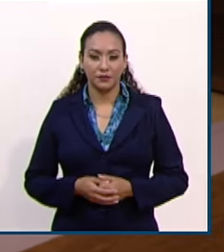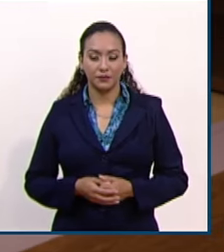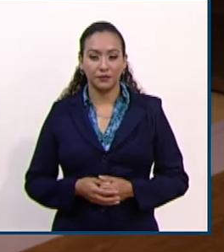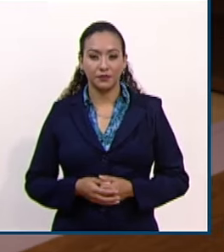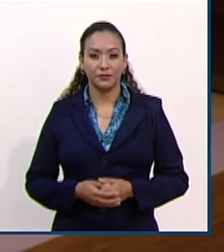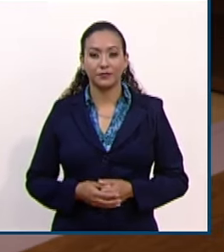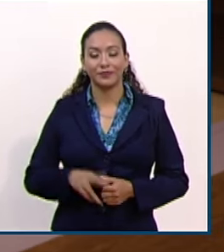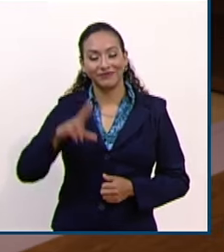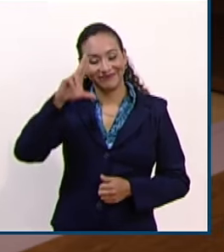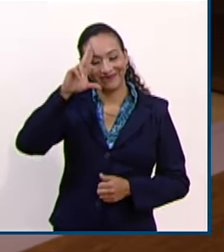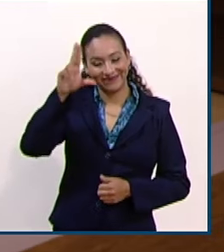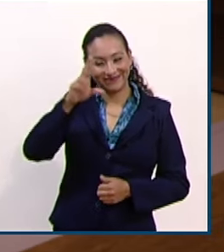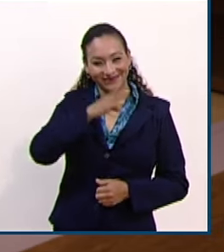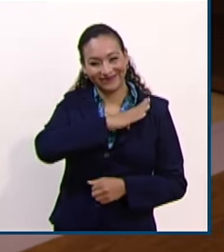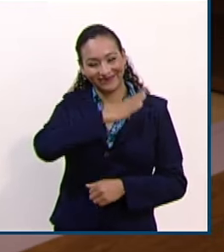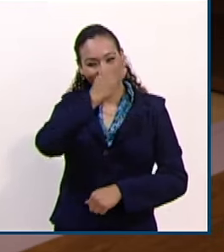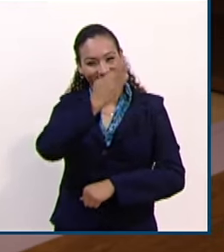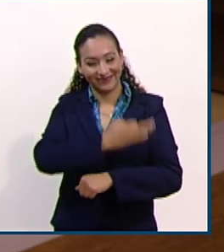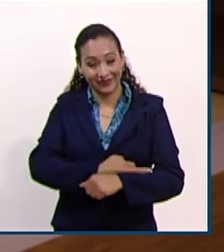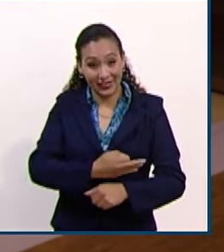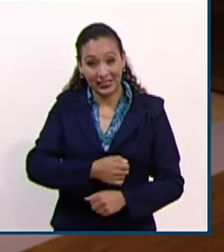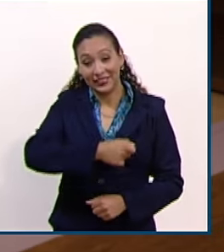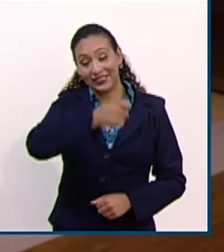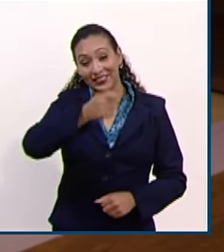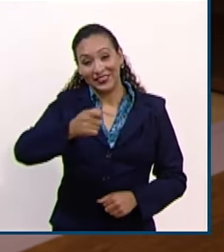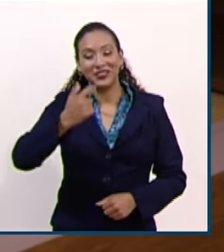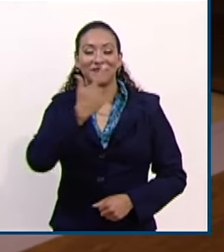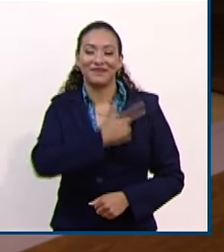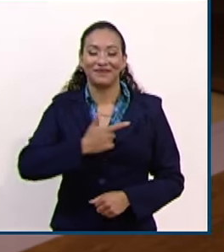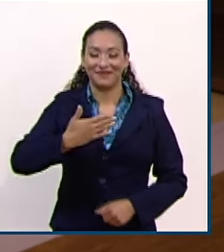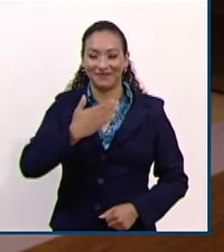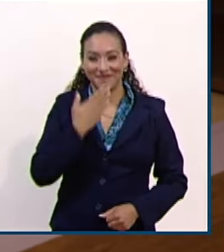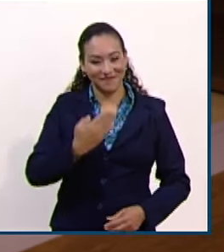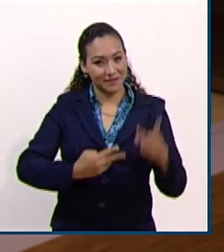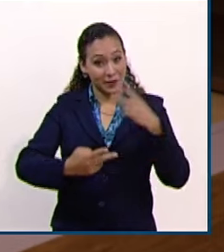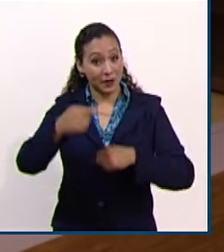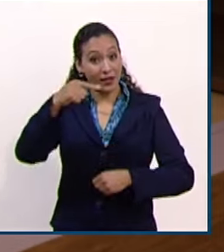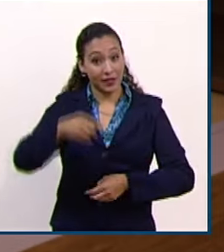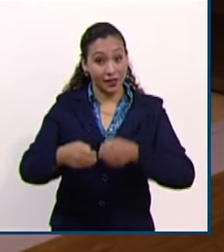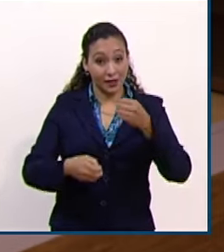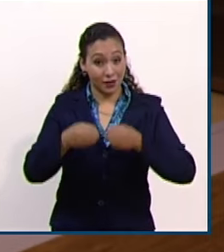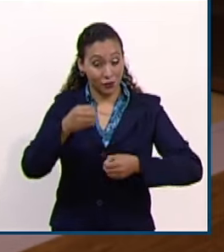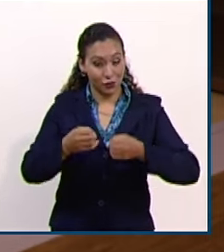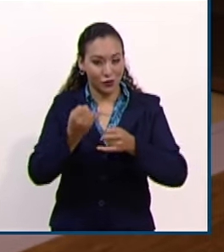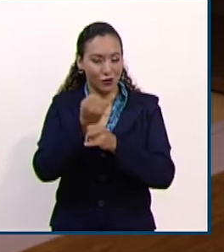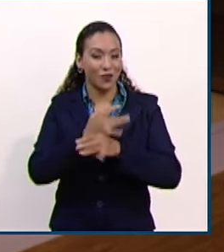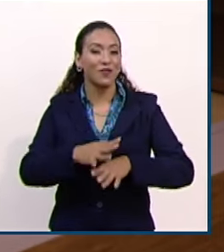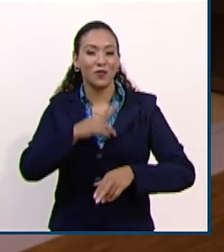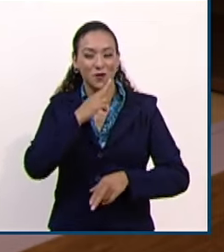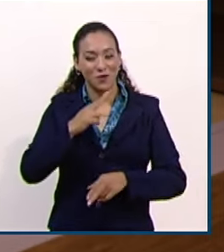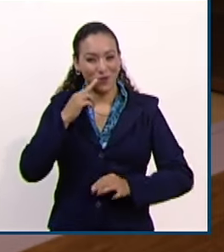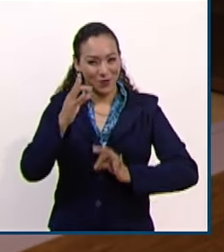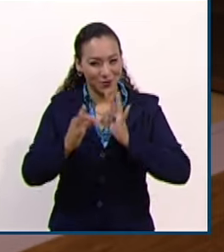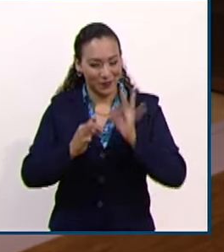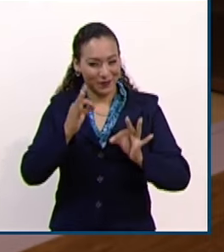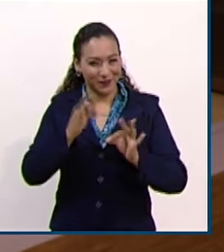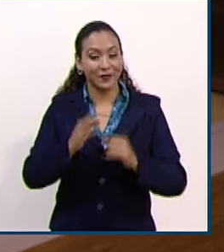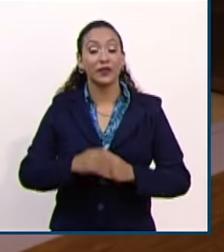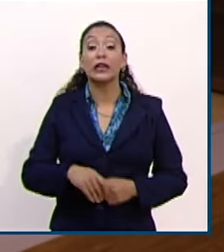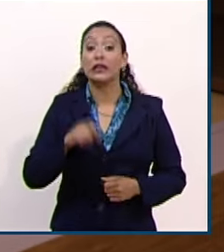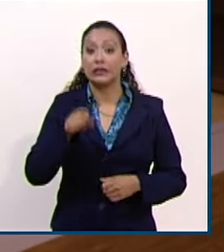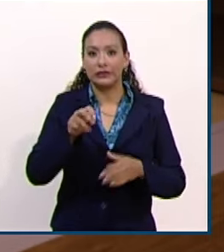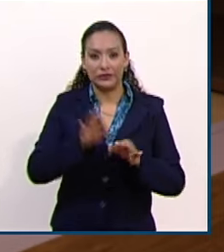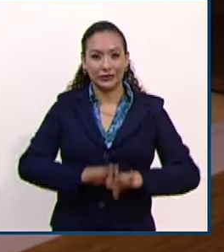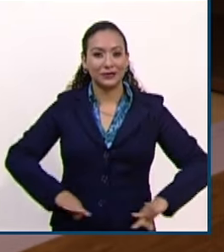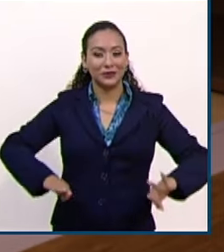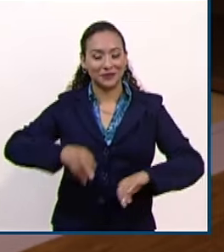Hola, ¿qué tal? ¿Cómo le va? Qué gusto saludarle. Bienvenido, bienvenida a la información jurídica más importante, pero también y sin duda, la más relevante